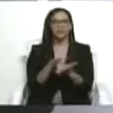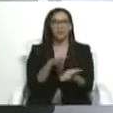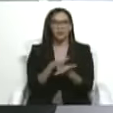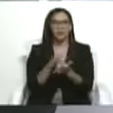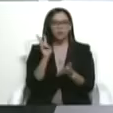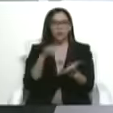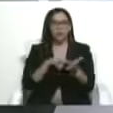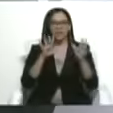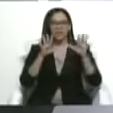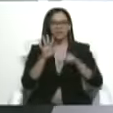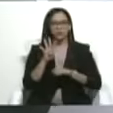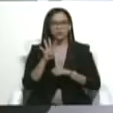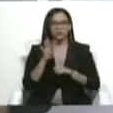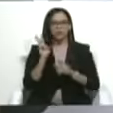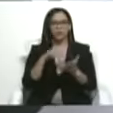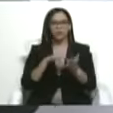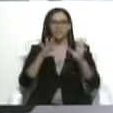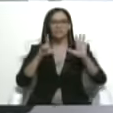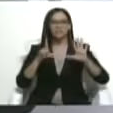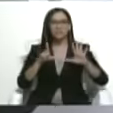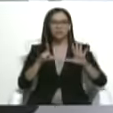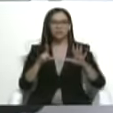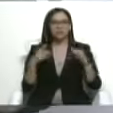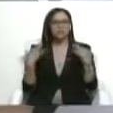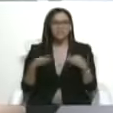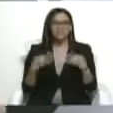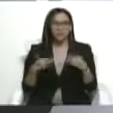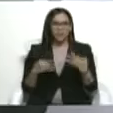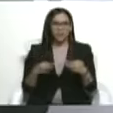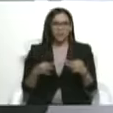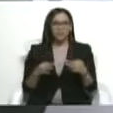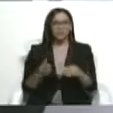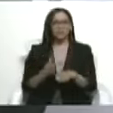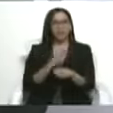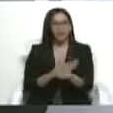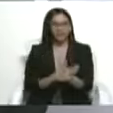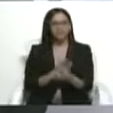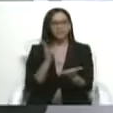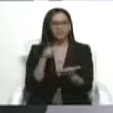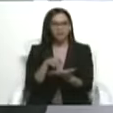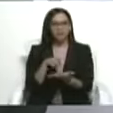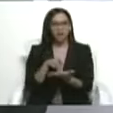el 2014 y en el 2017. Simplemente porque quien estaba antes en esa